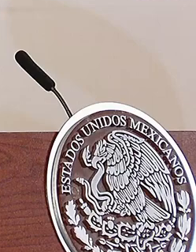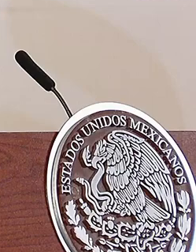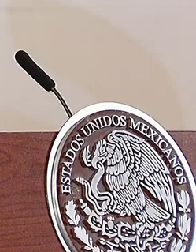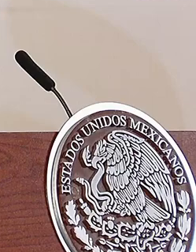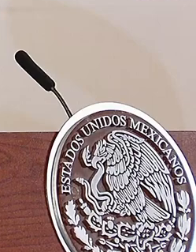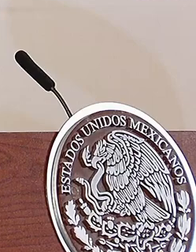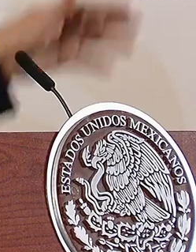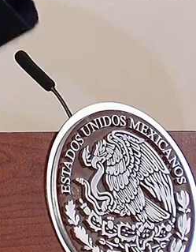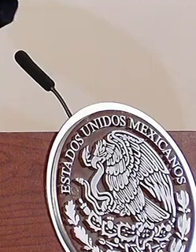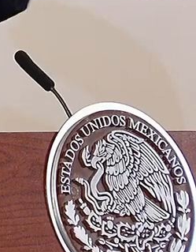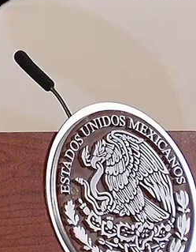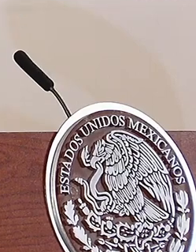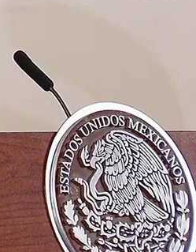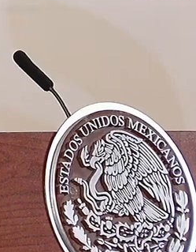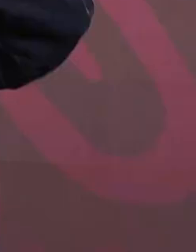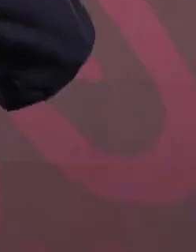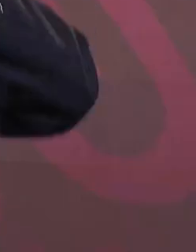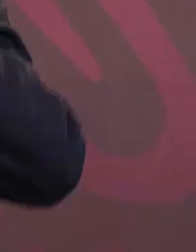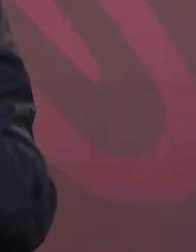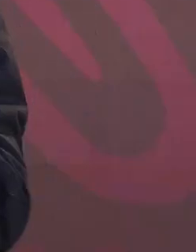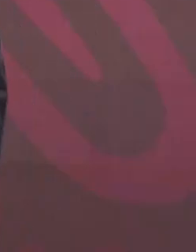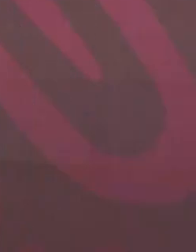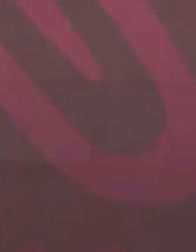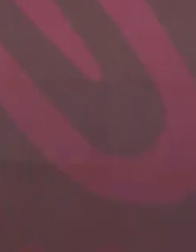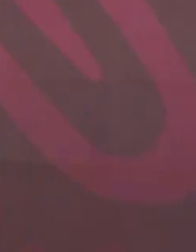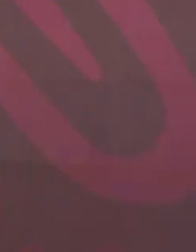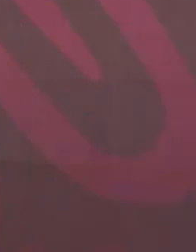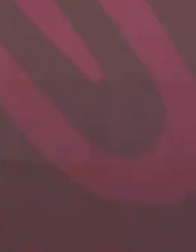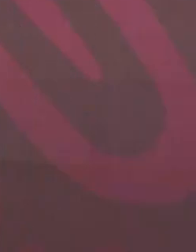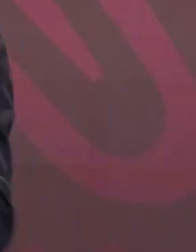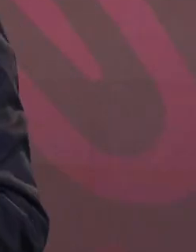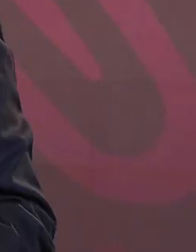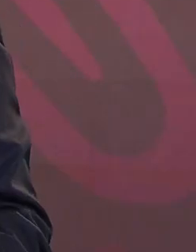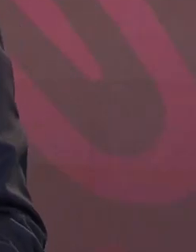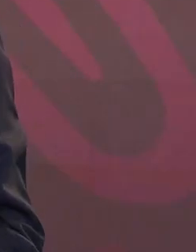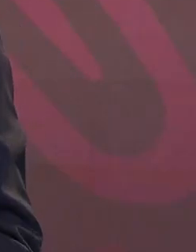las mismas prácticas en lo esencial.